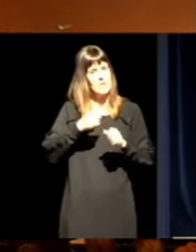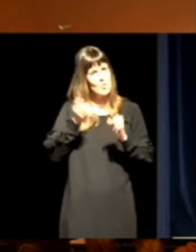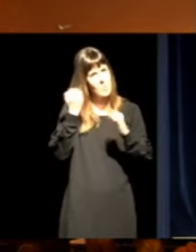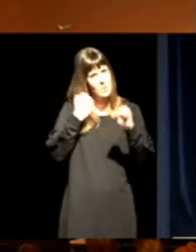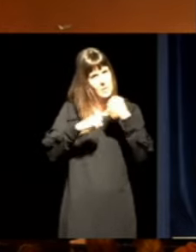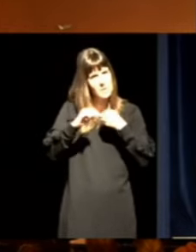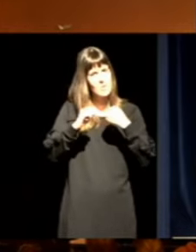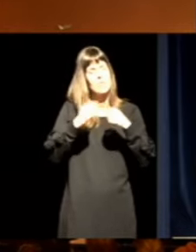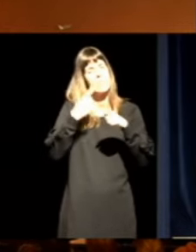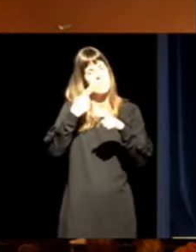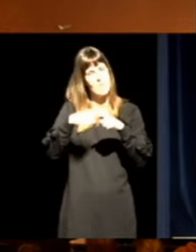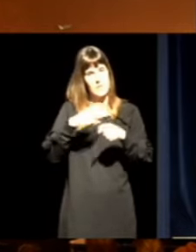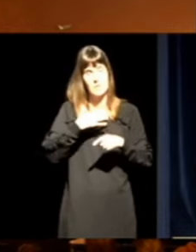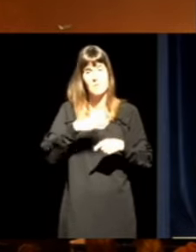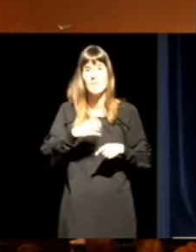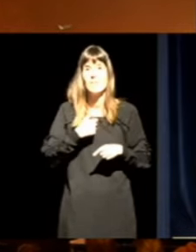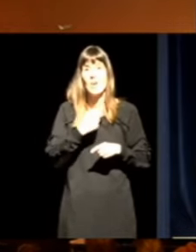de algunos proyectos